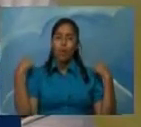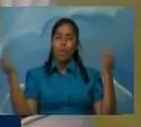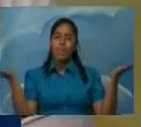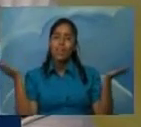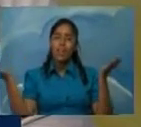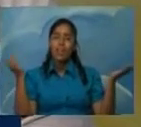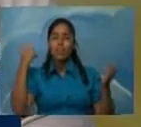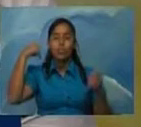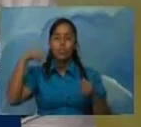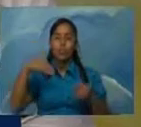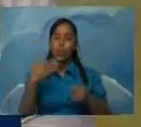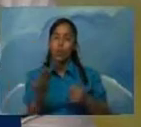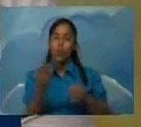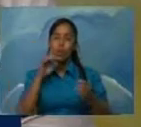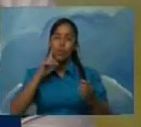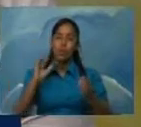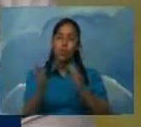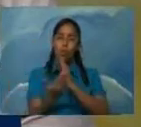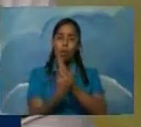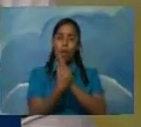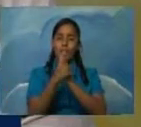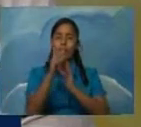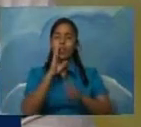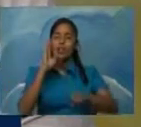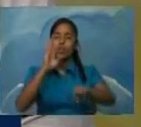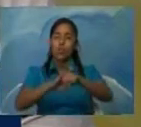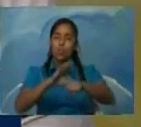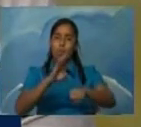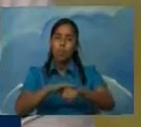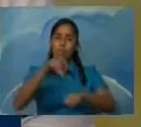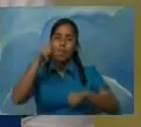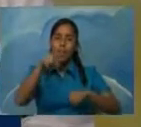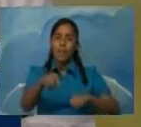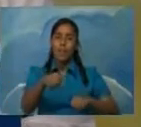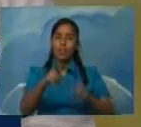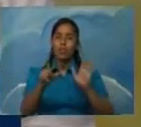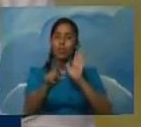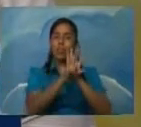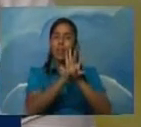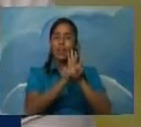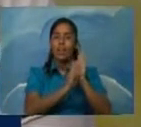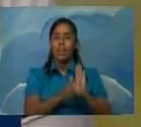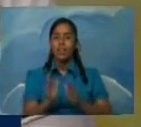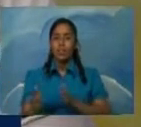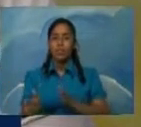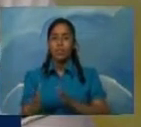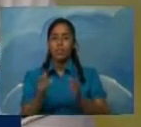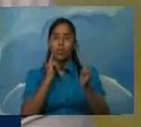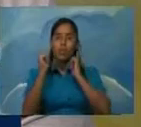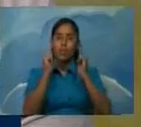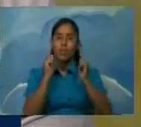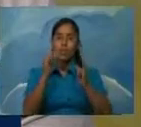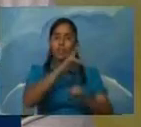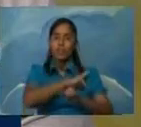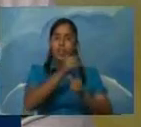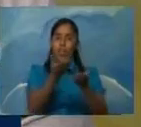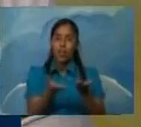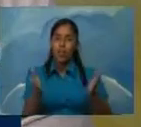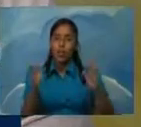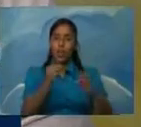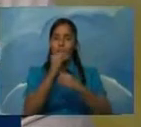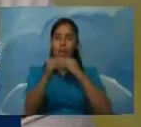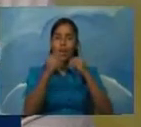tanto guardarás y cumplirás estos estatutos. La fiesta solemne de los tabernáculos harás